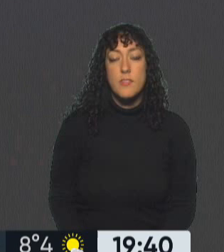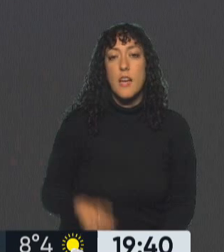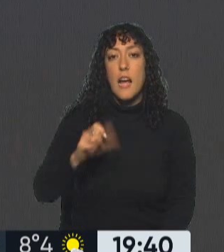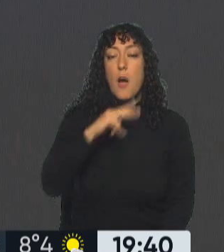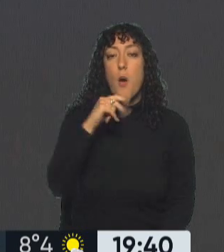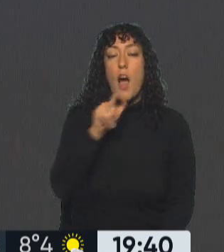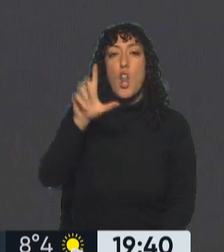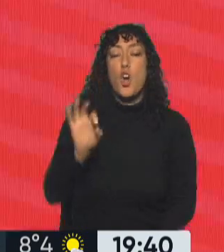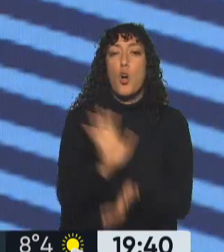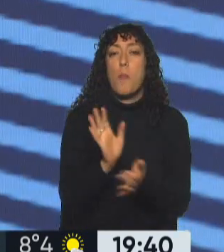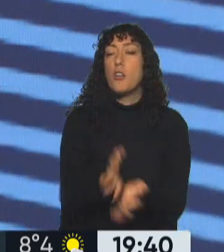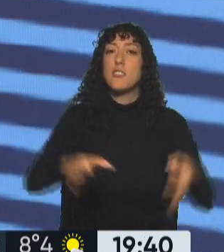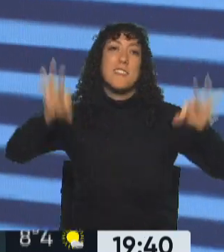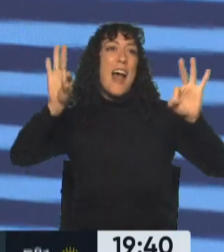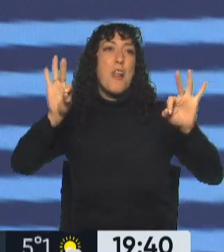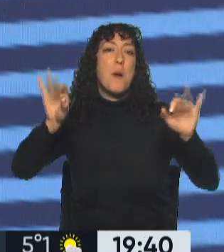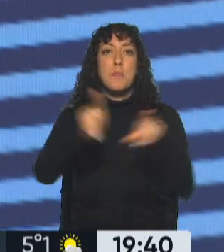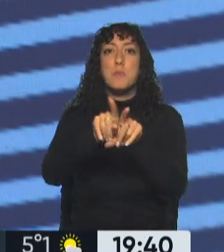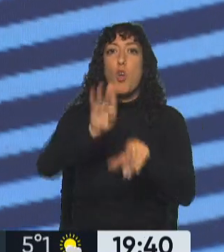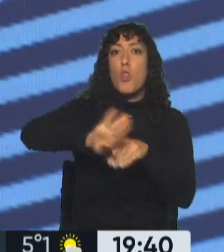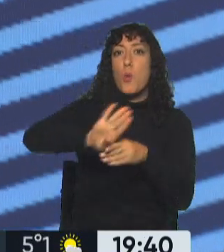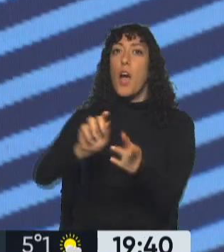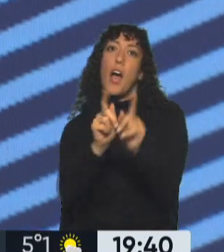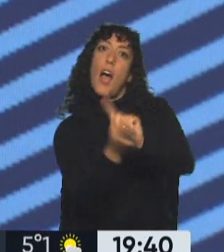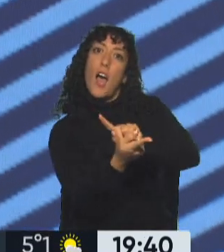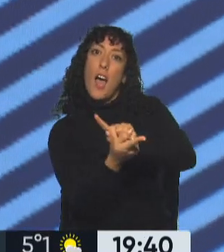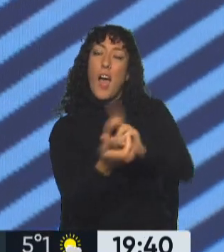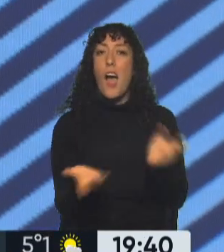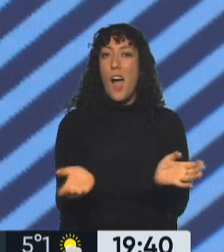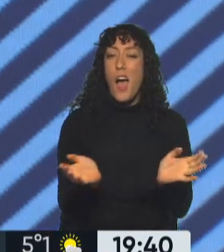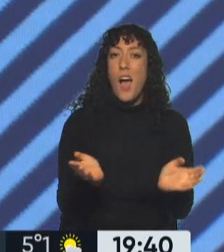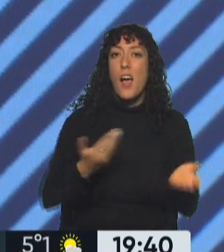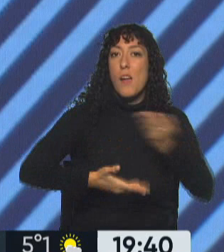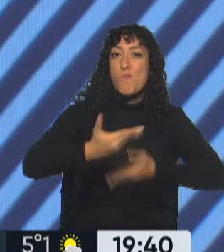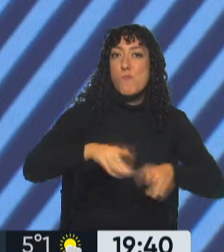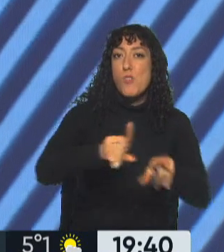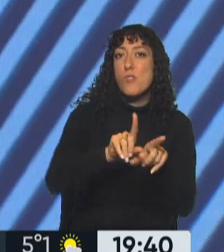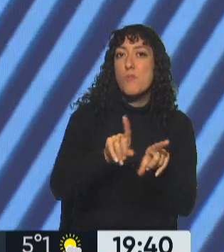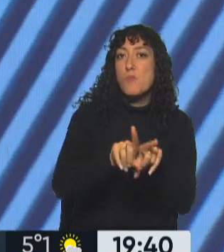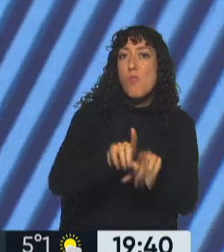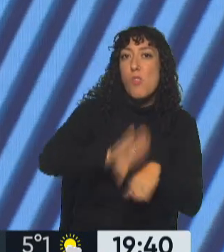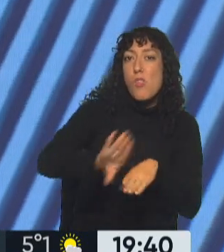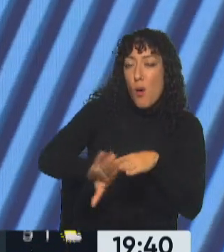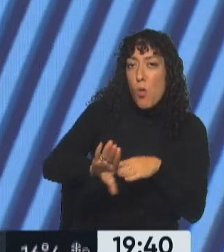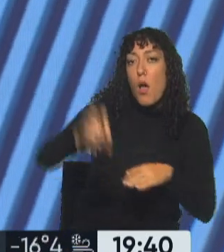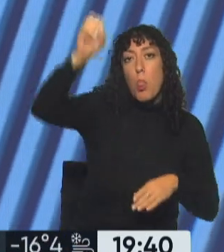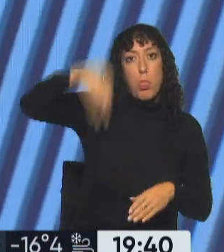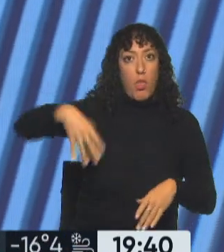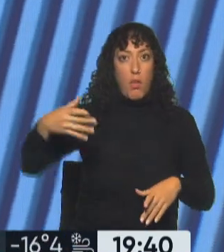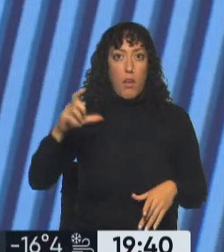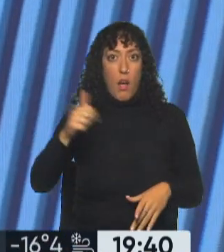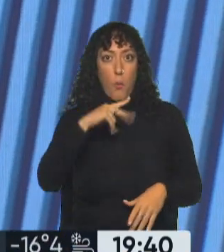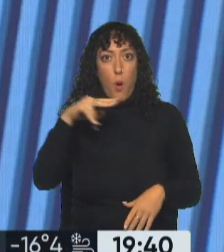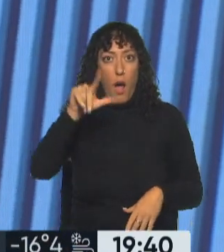como un salvador operando siempre en los canjes de deuda. Vos los ves y Cavallo cada vez que había un canje de deuda aparece. Cada vez que hay que negociar la deuda aparecen